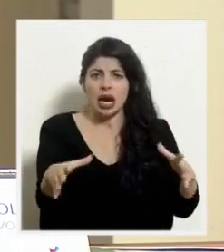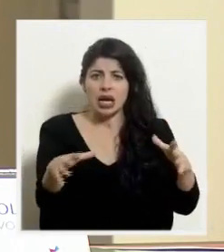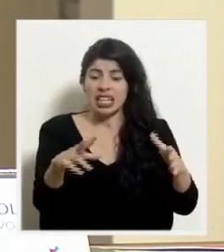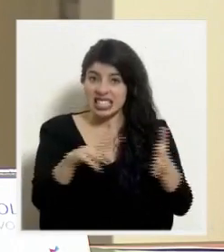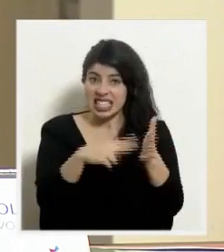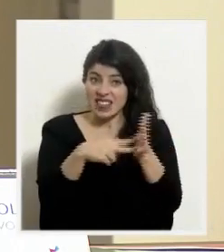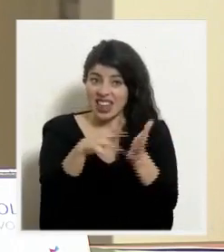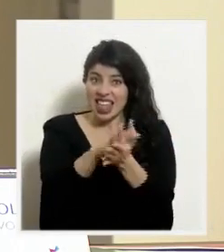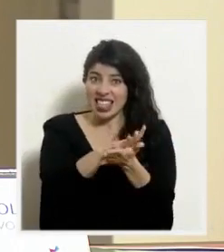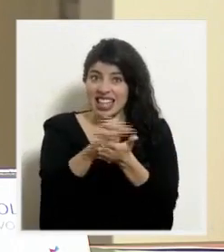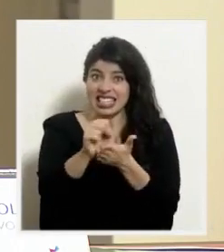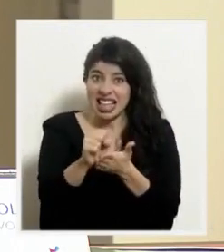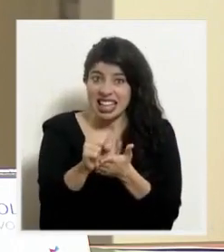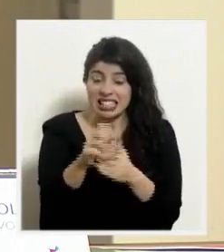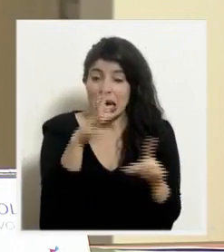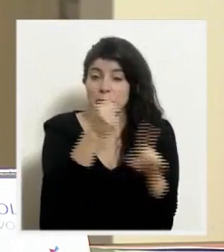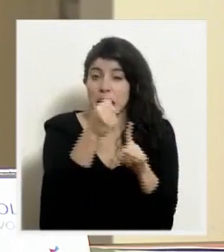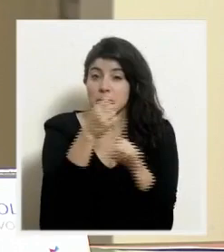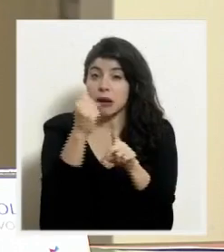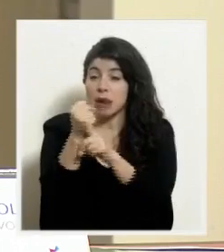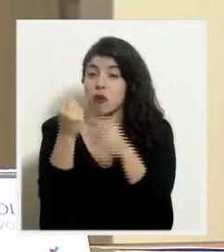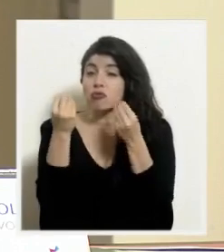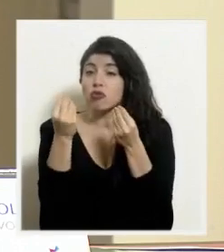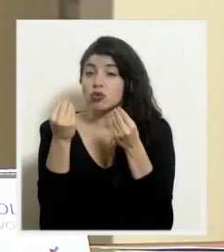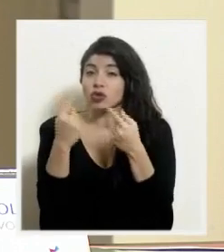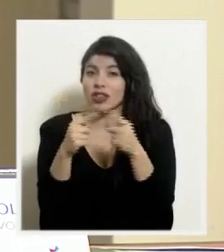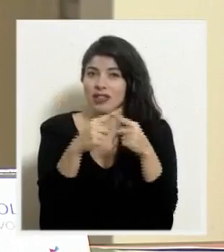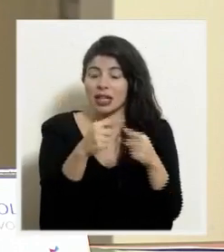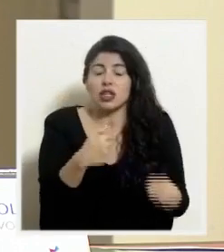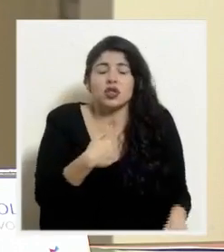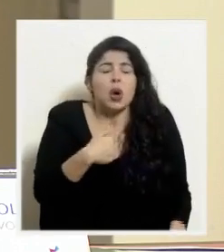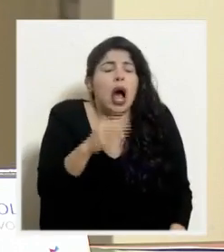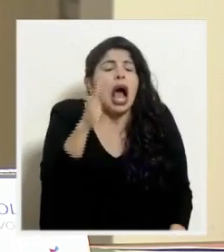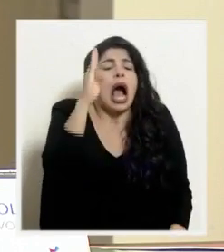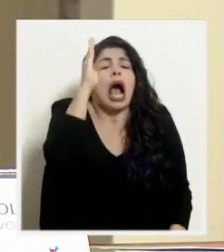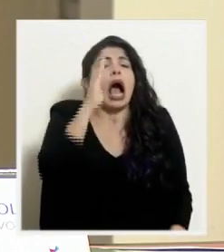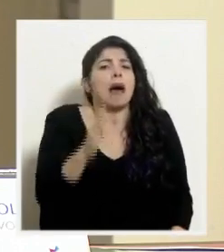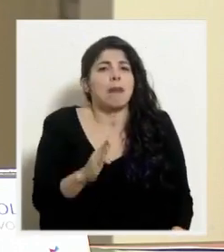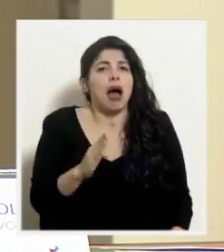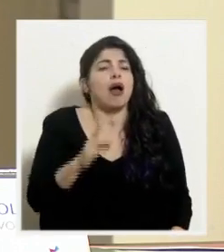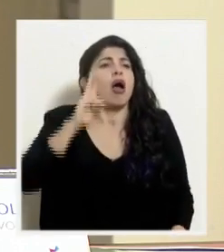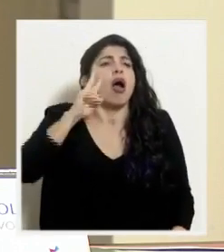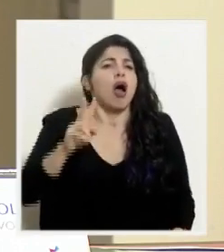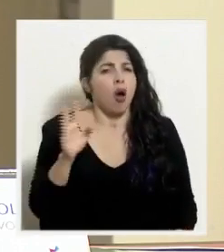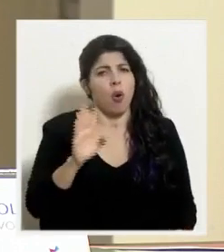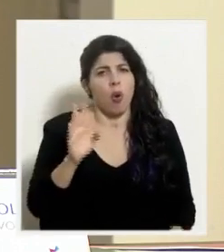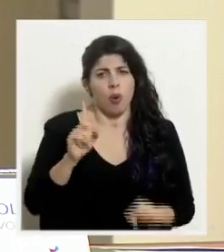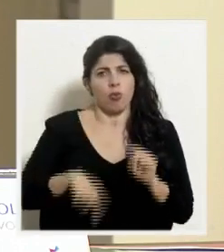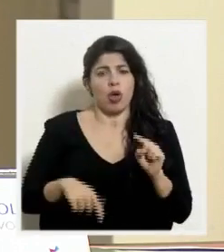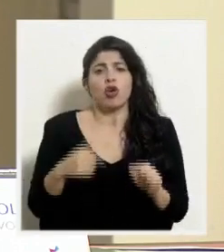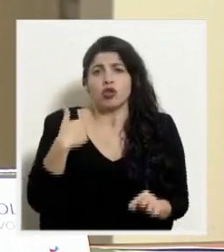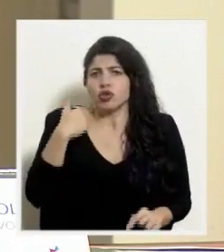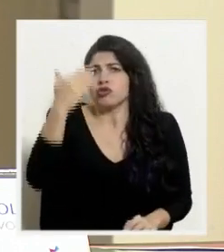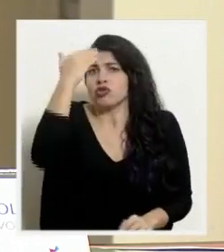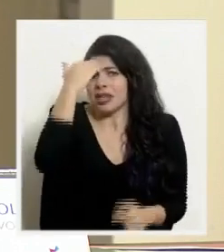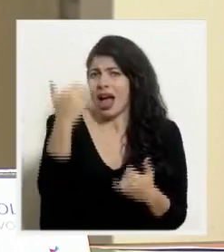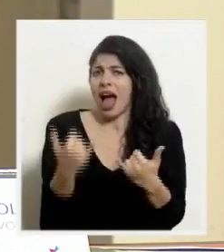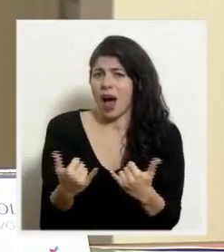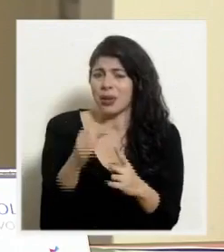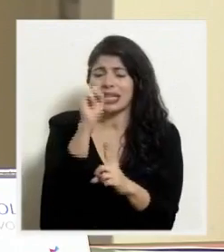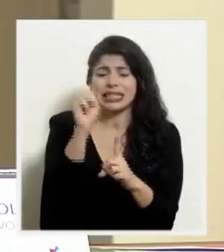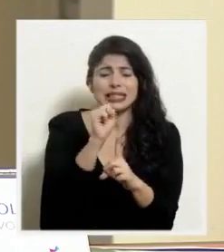vive en múltiples dimensiones. Yo jamás voy a negar que hay una